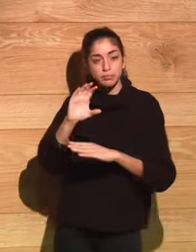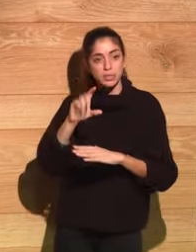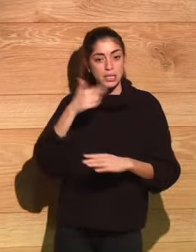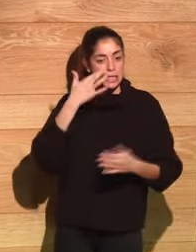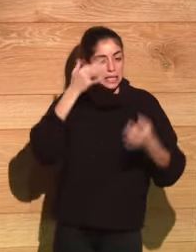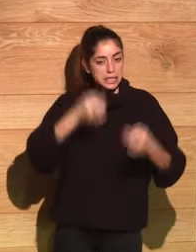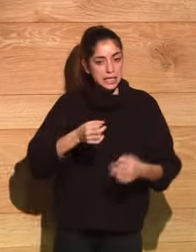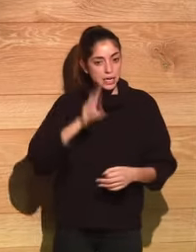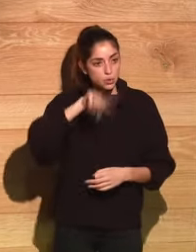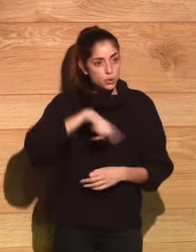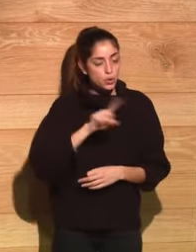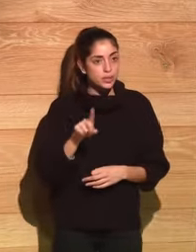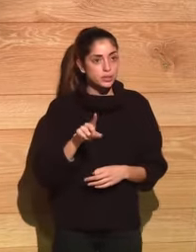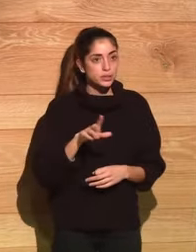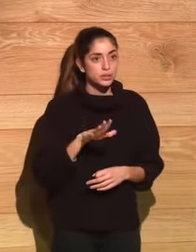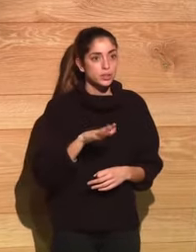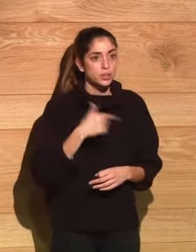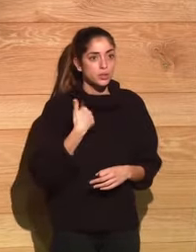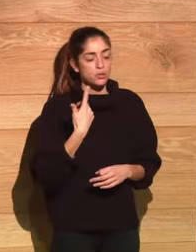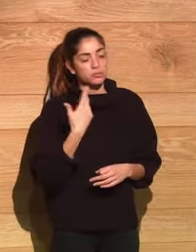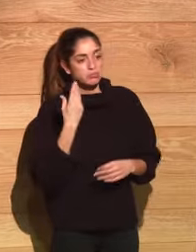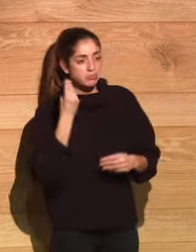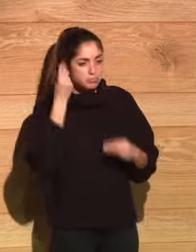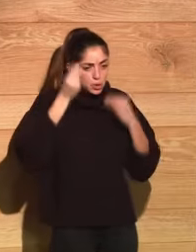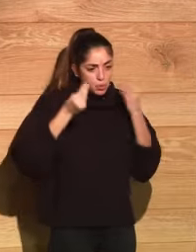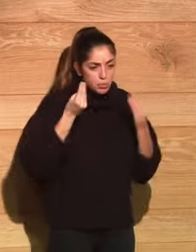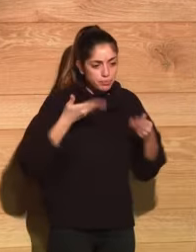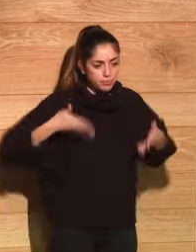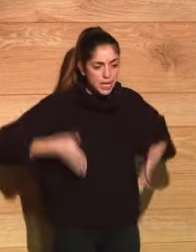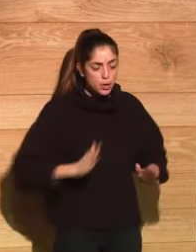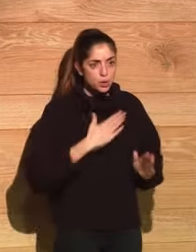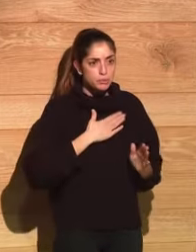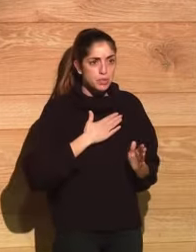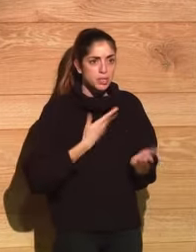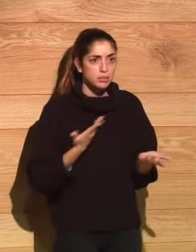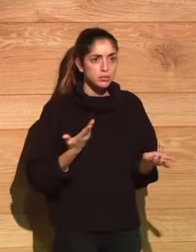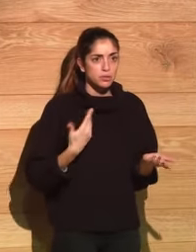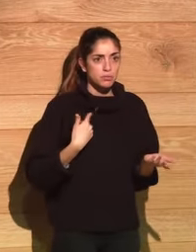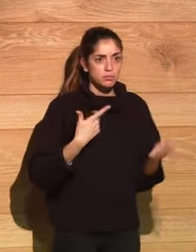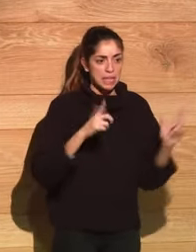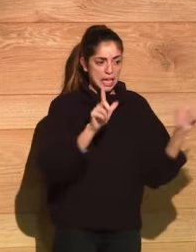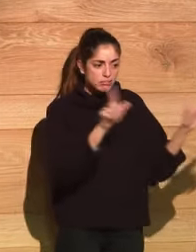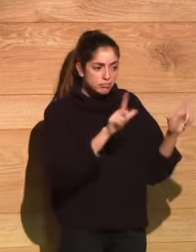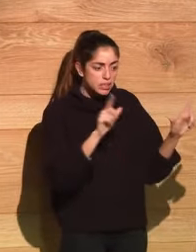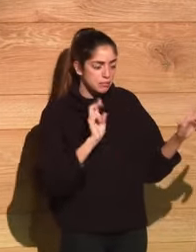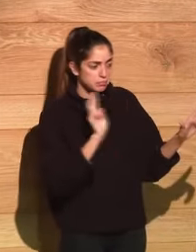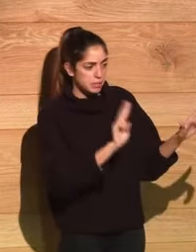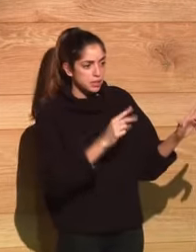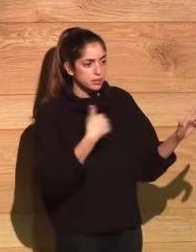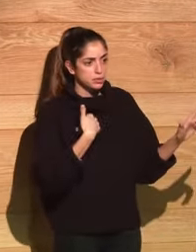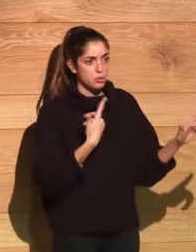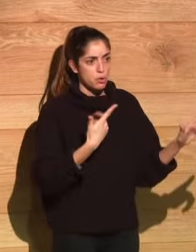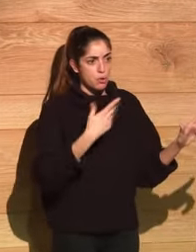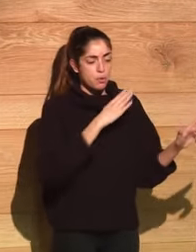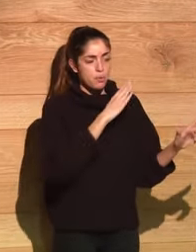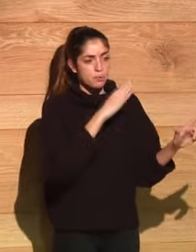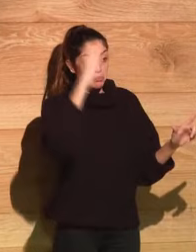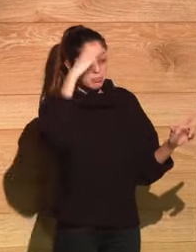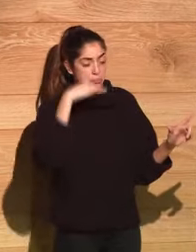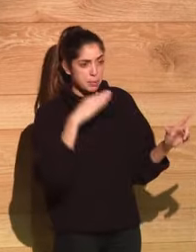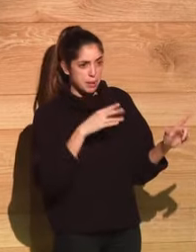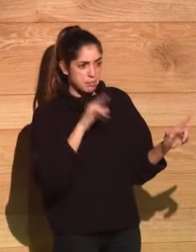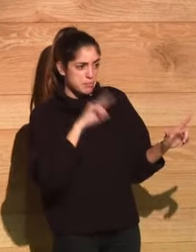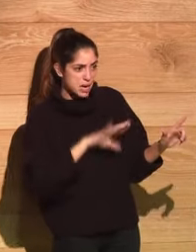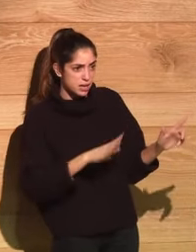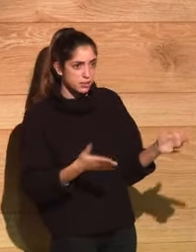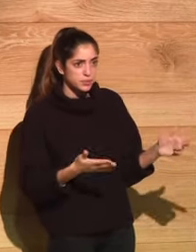muy mosca, ¿no? Cuando mis hijos después han visto dibujos animados, siempre me acuerdo de Rosa Chacel. Y siempre pensaba, a ver si estoy siendo mal padre. Que es una cosa que no cuesta nada